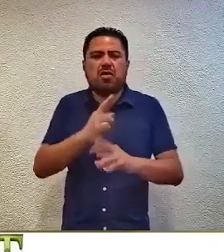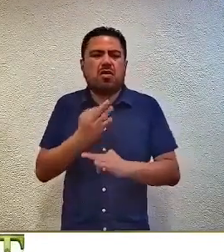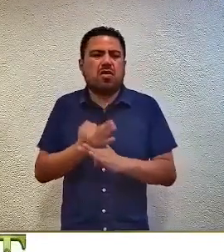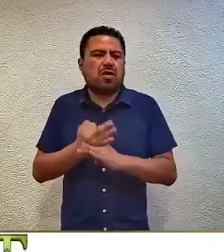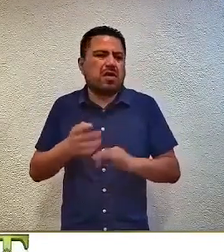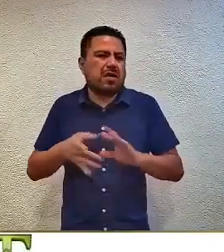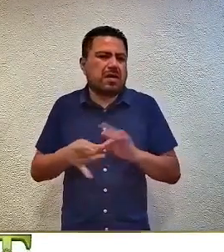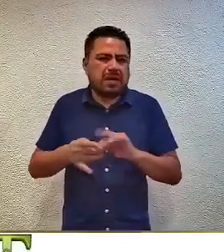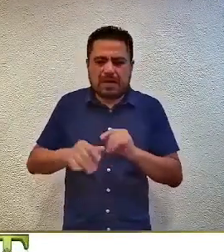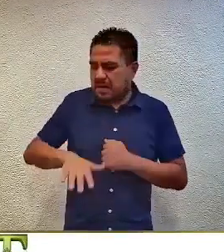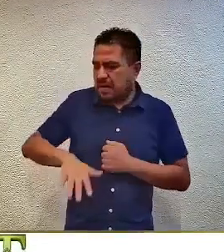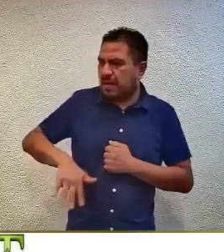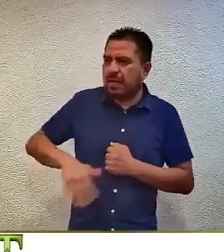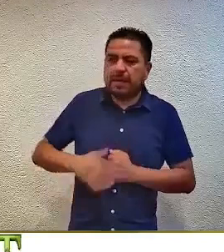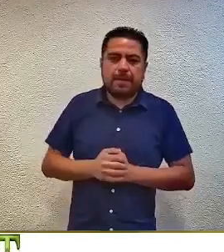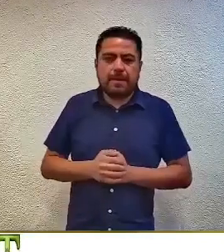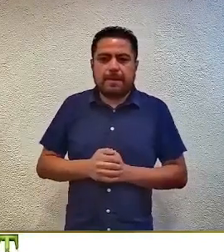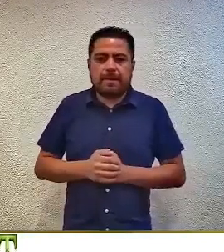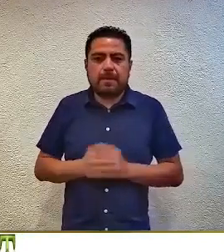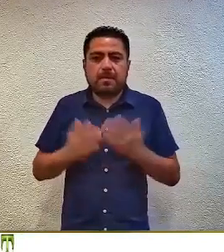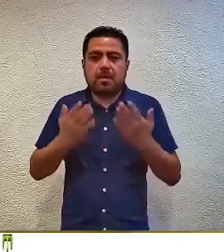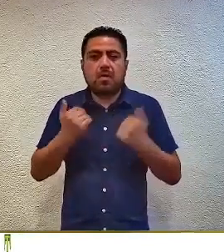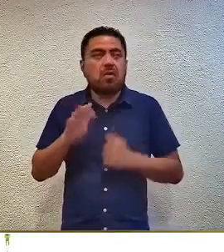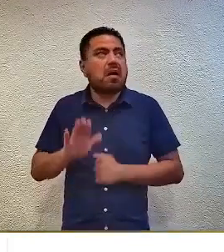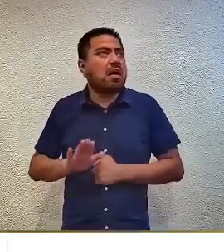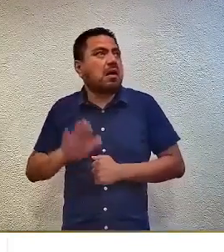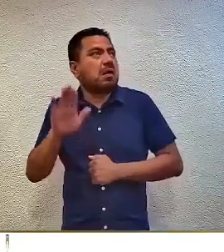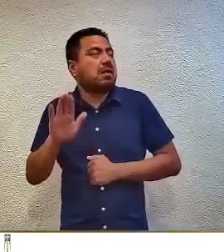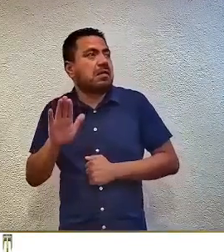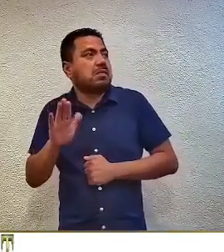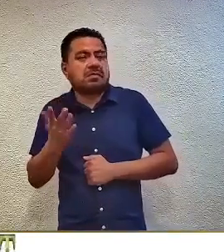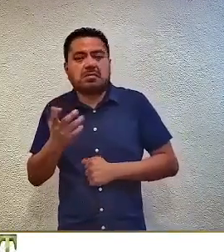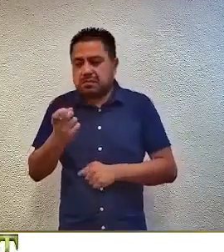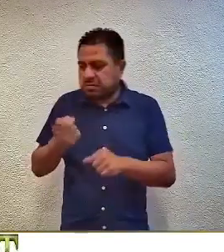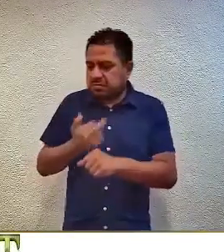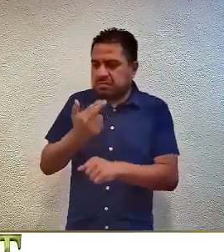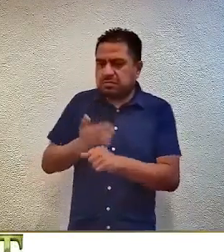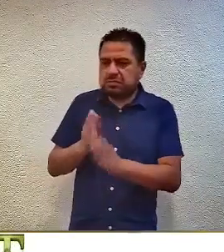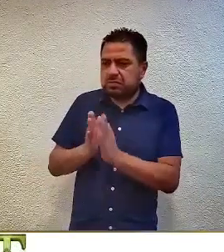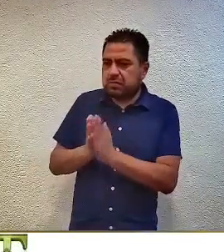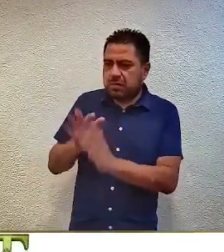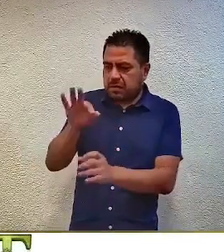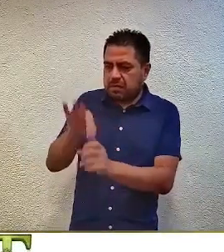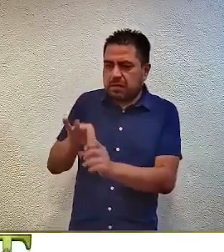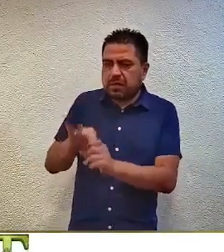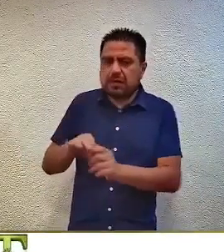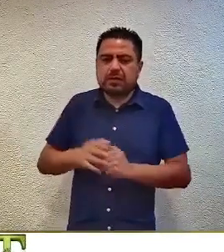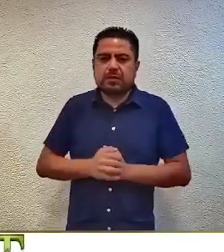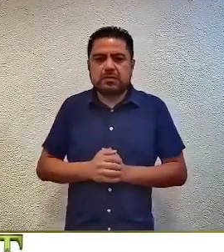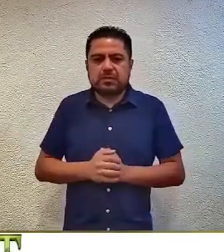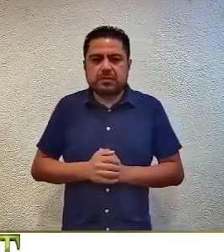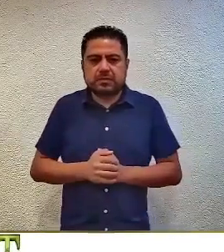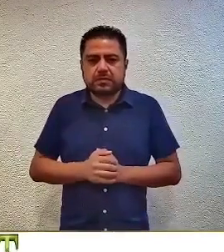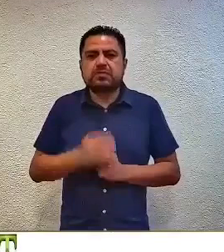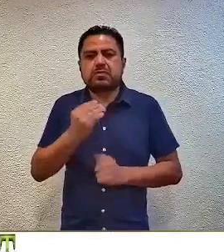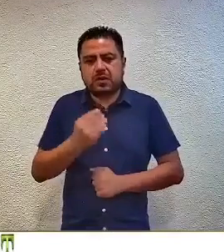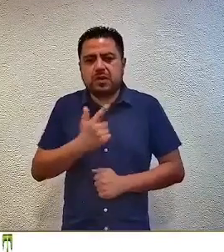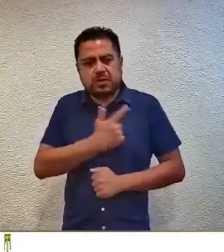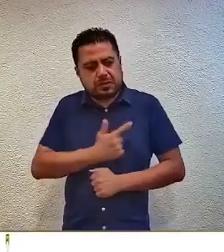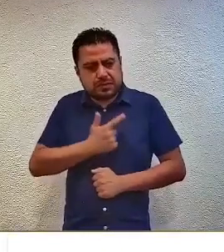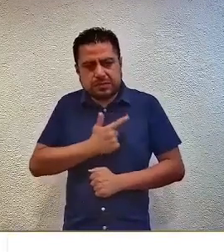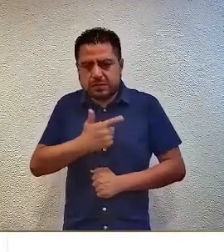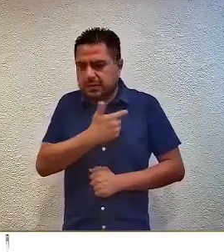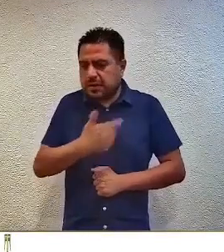cuenta. No habiendo comentarios al respecto, secretario, tome la votación, por favor. Con su autorización, magistrada